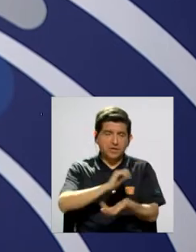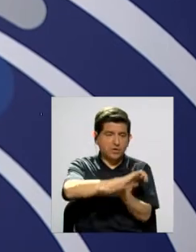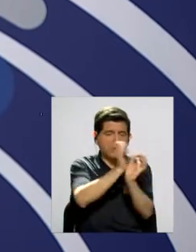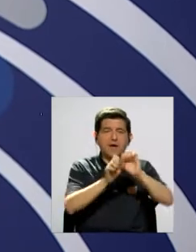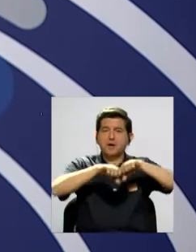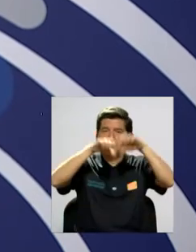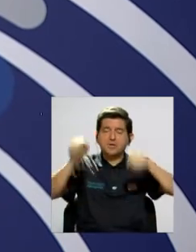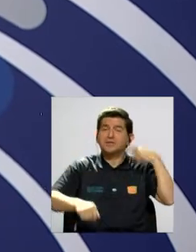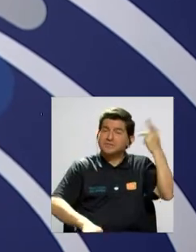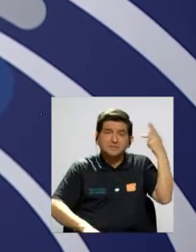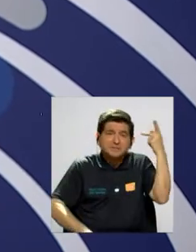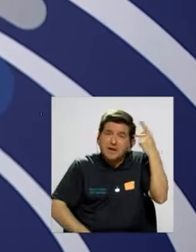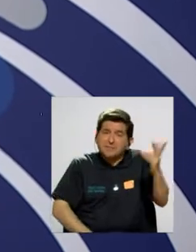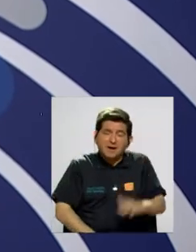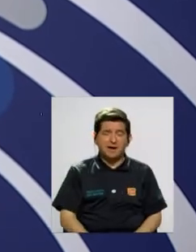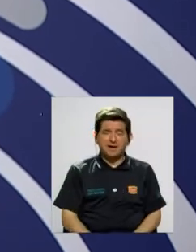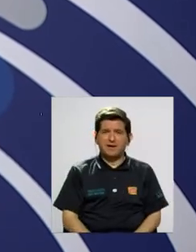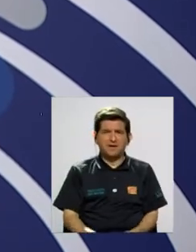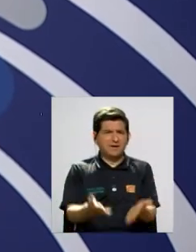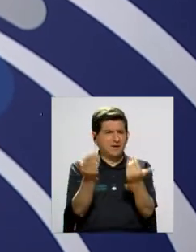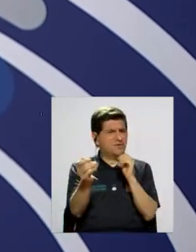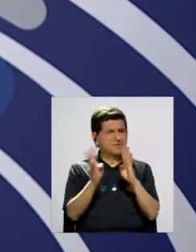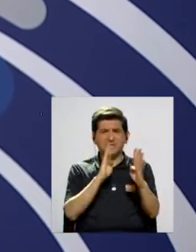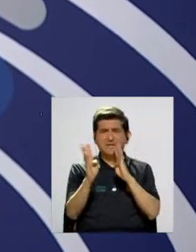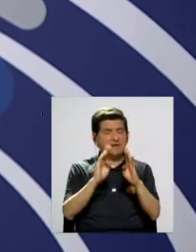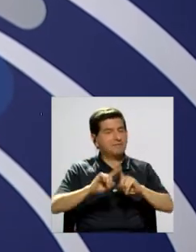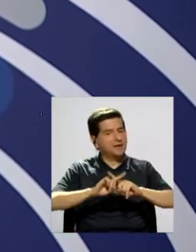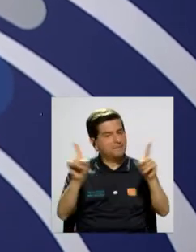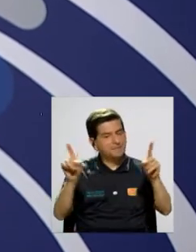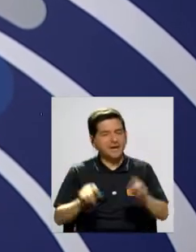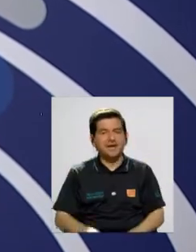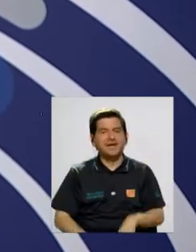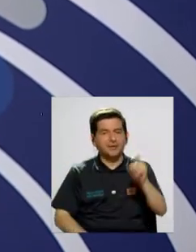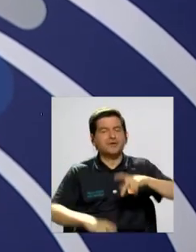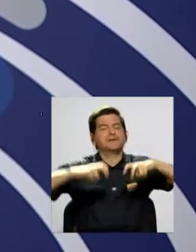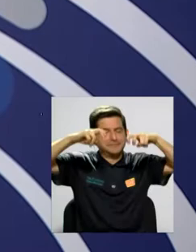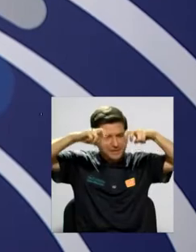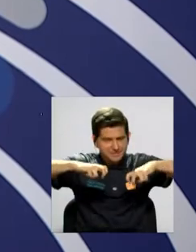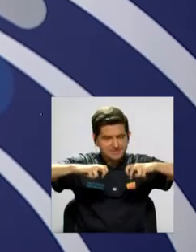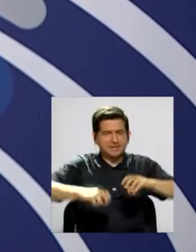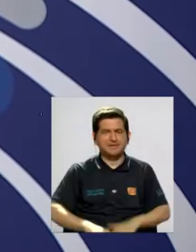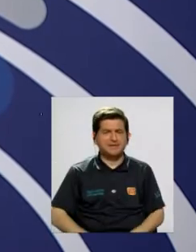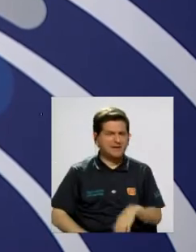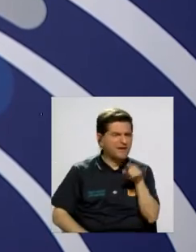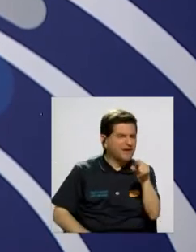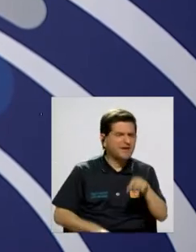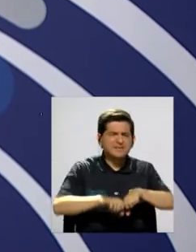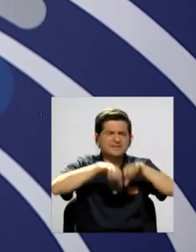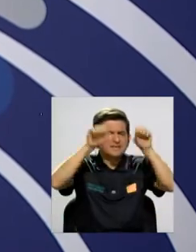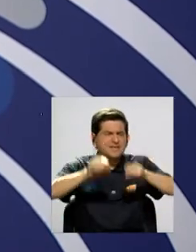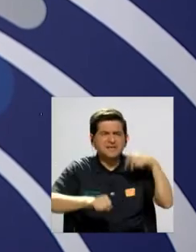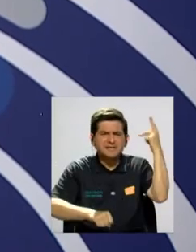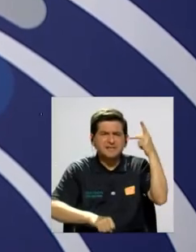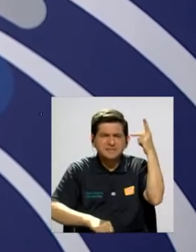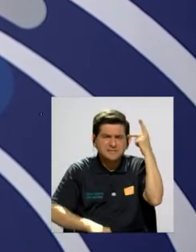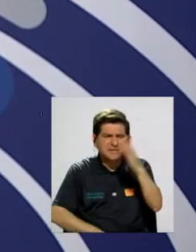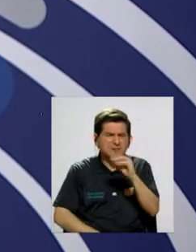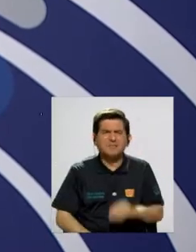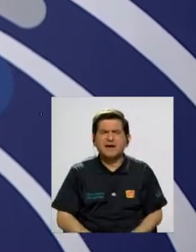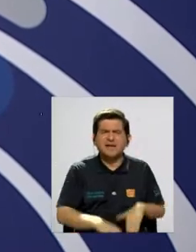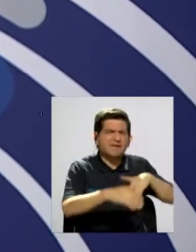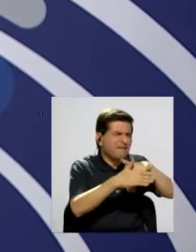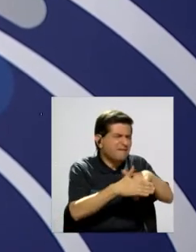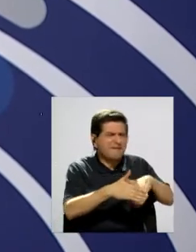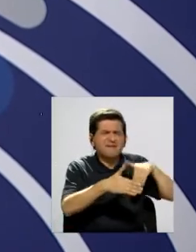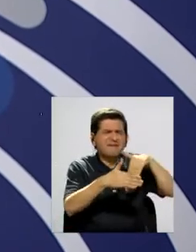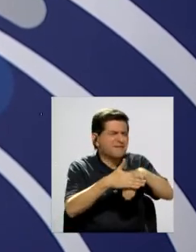al sistema político. Nadie quiere hablar de eso, y si no nos sentamos a ver nuestro sistema político y a dónde están los nudos